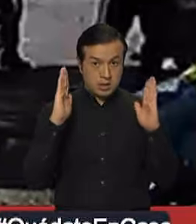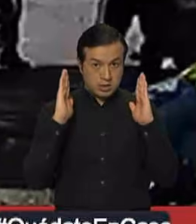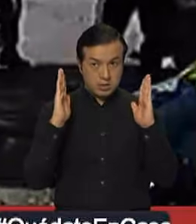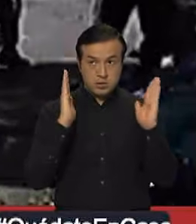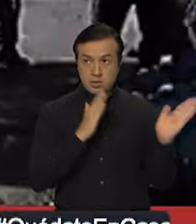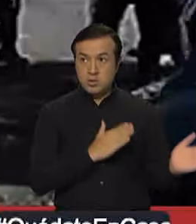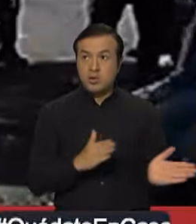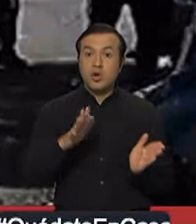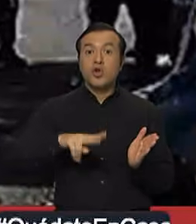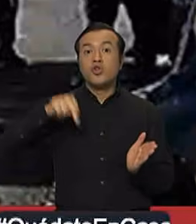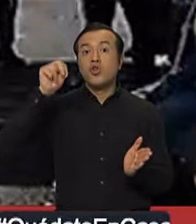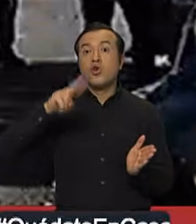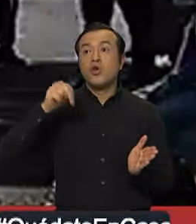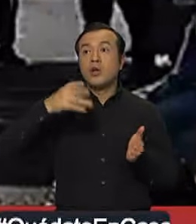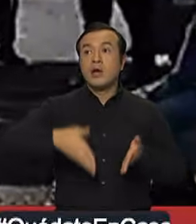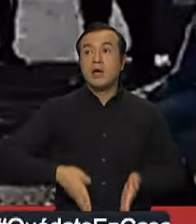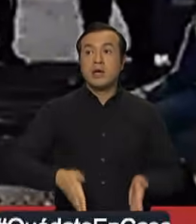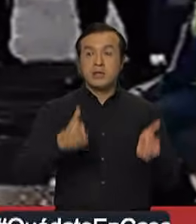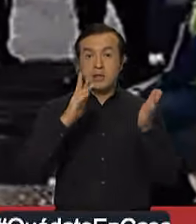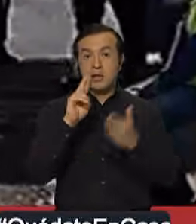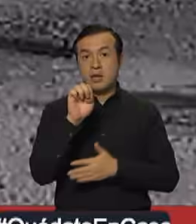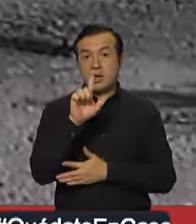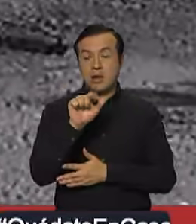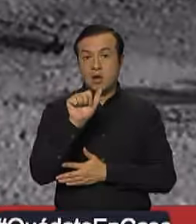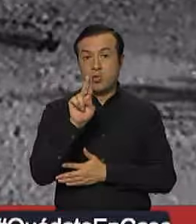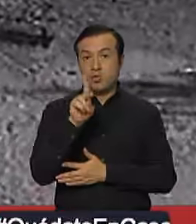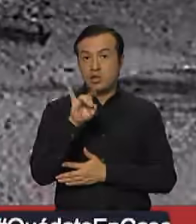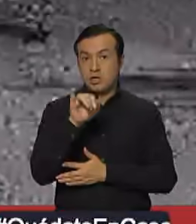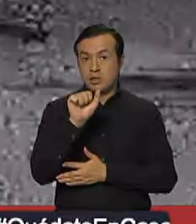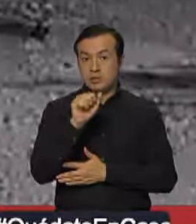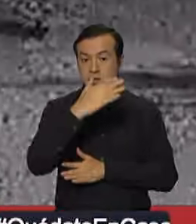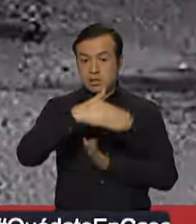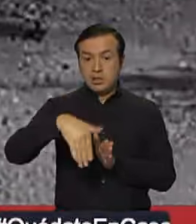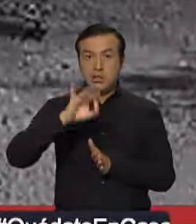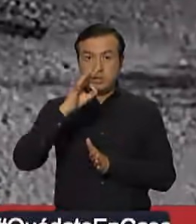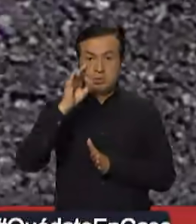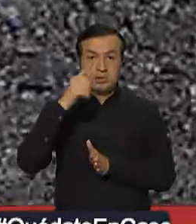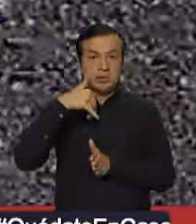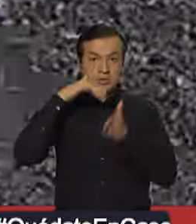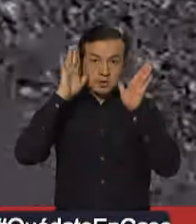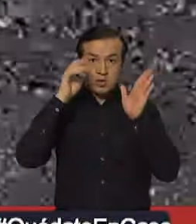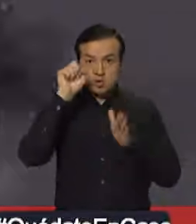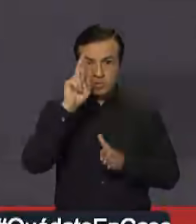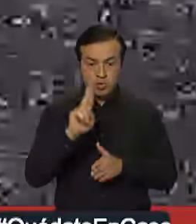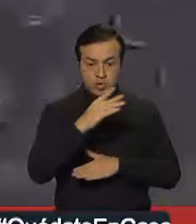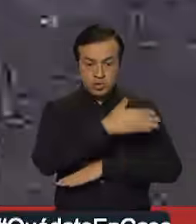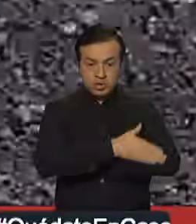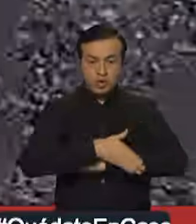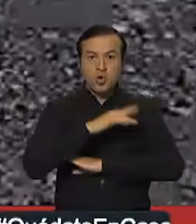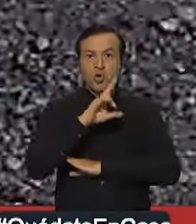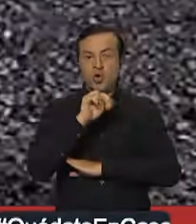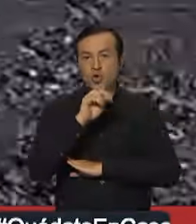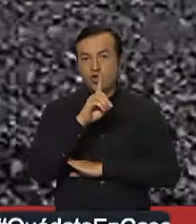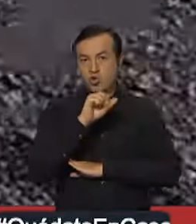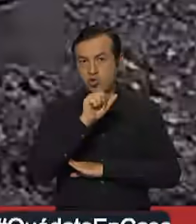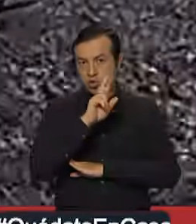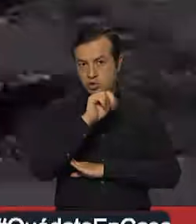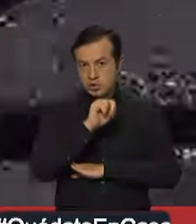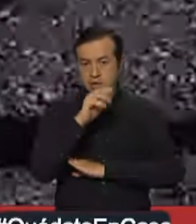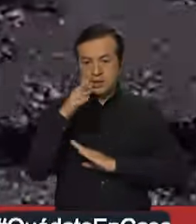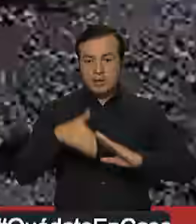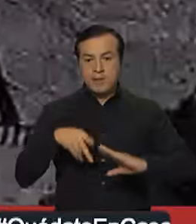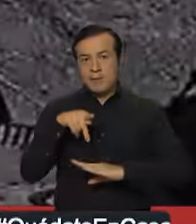atención: en el norte, en la avenida Real Audiencia y 19 de diciembre, en el sur, avenidas Condoñán y Pedro